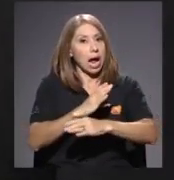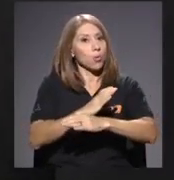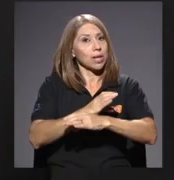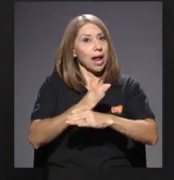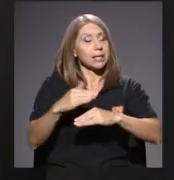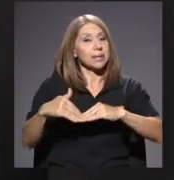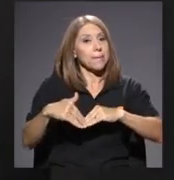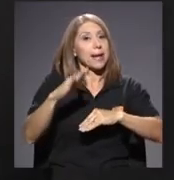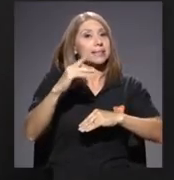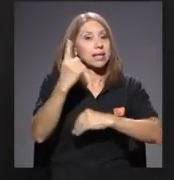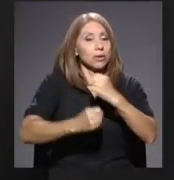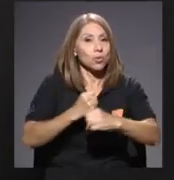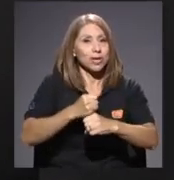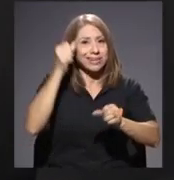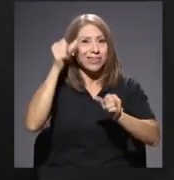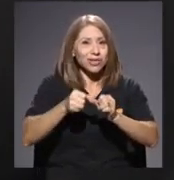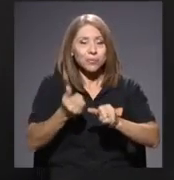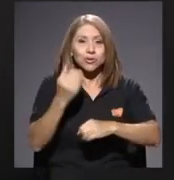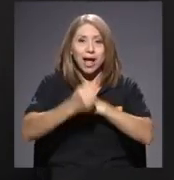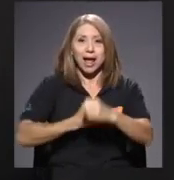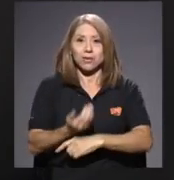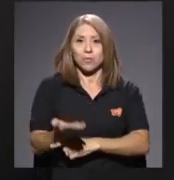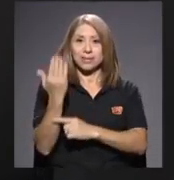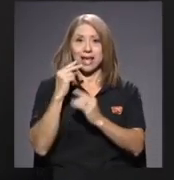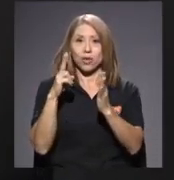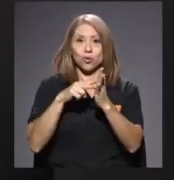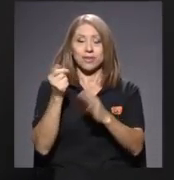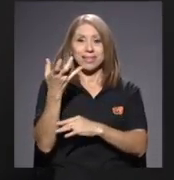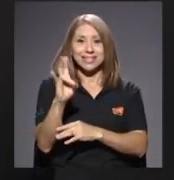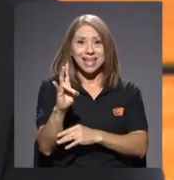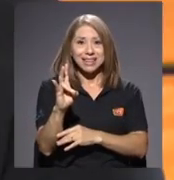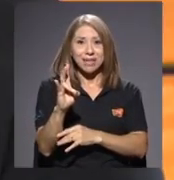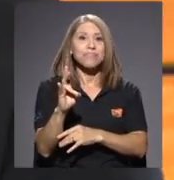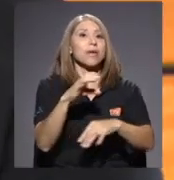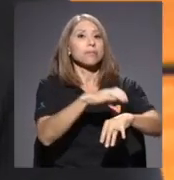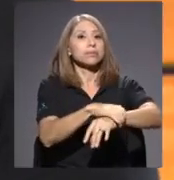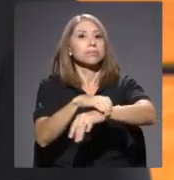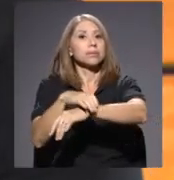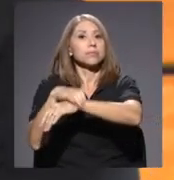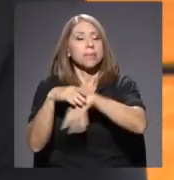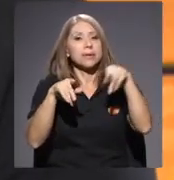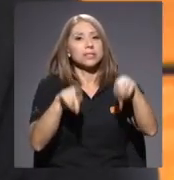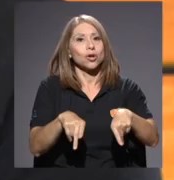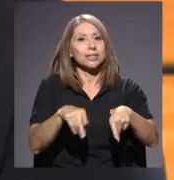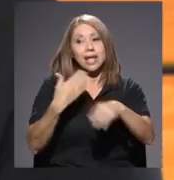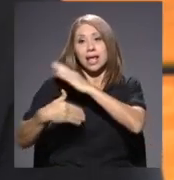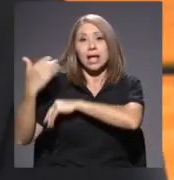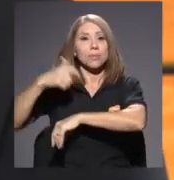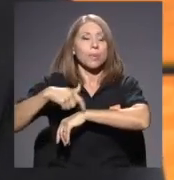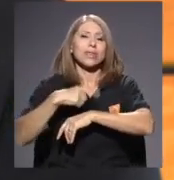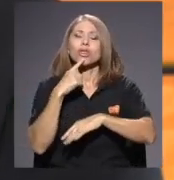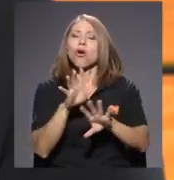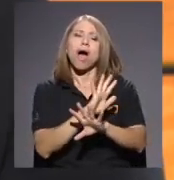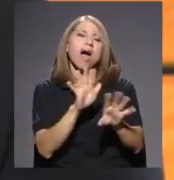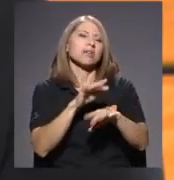año anterior, en el 2017, es cuando se dan los arrestos y en ese momento se dijo, bueno, no se va a sostener el